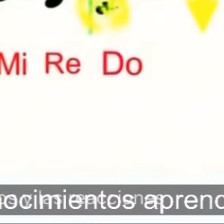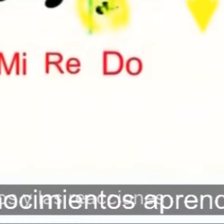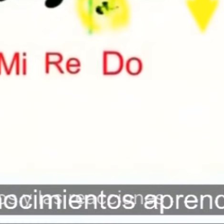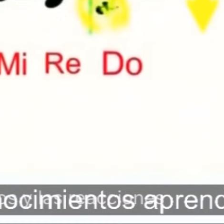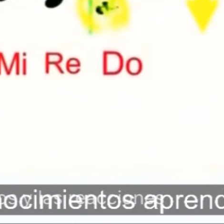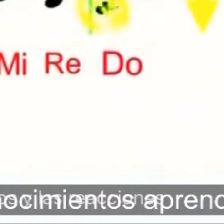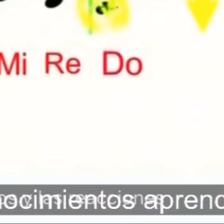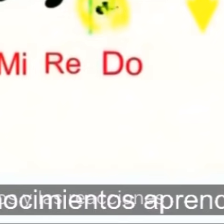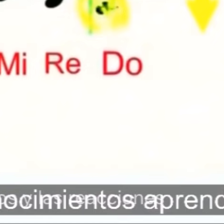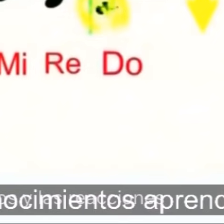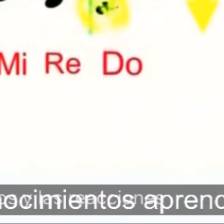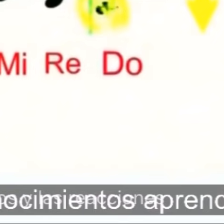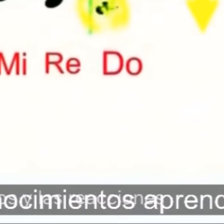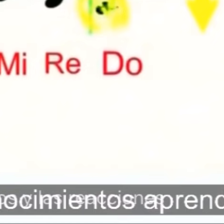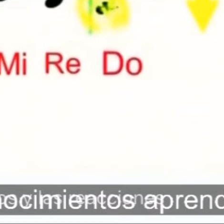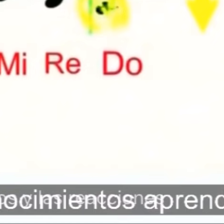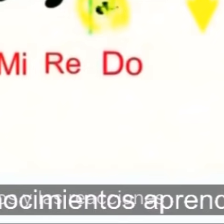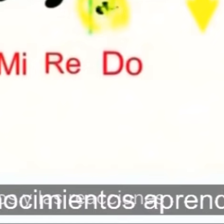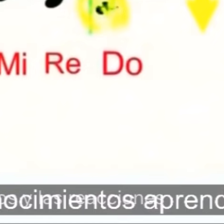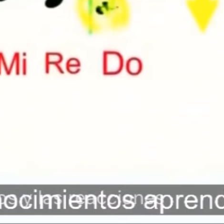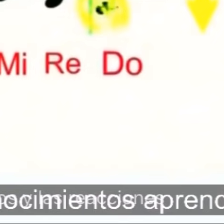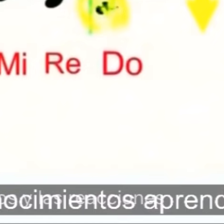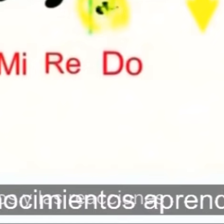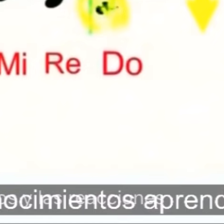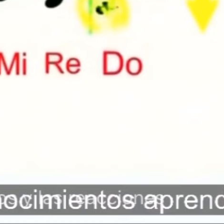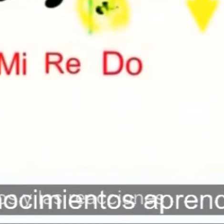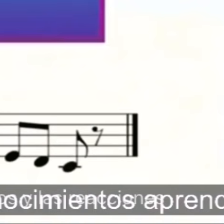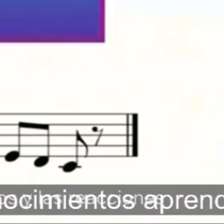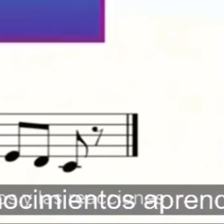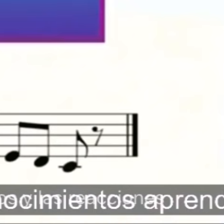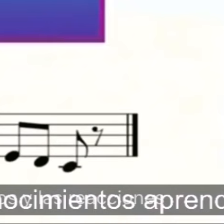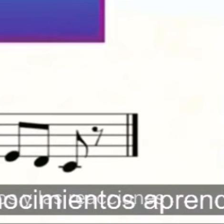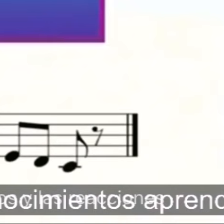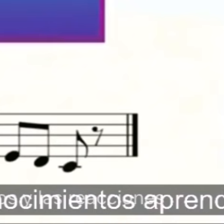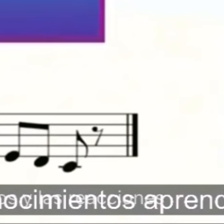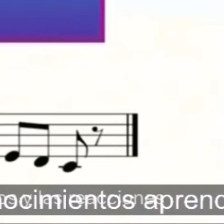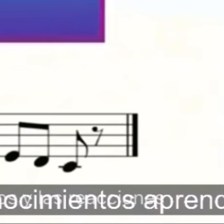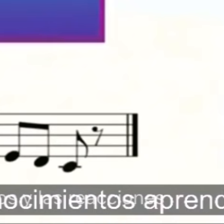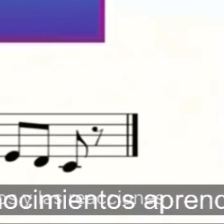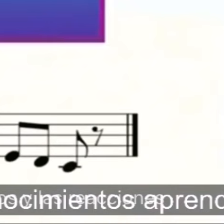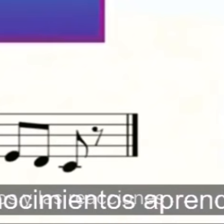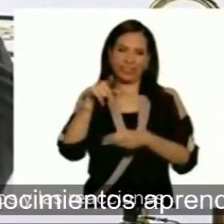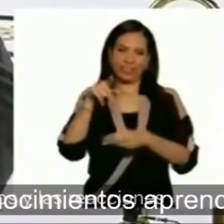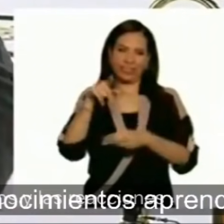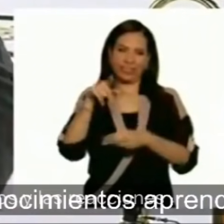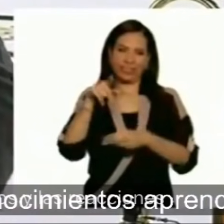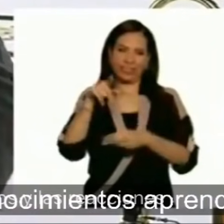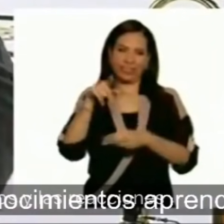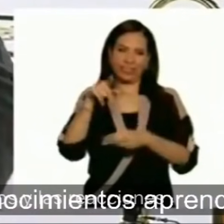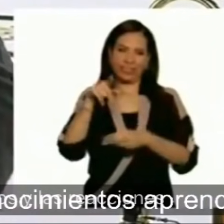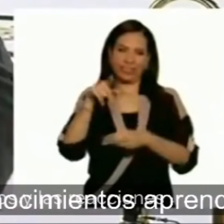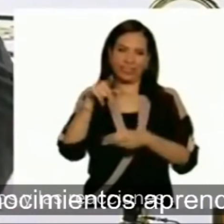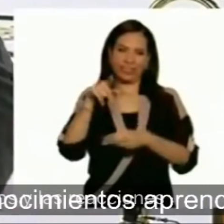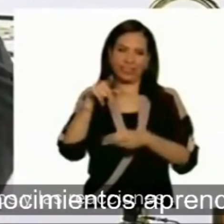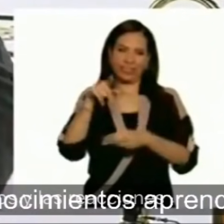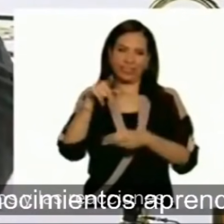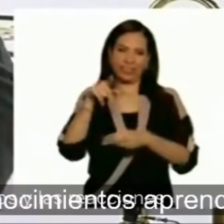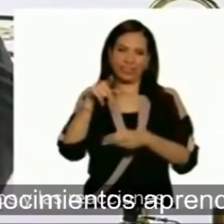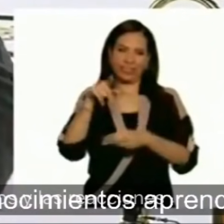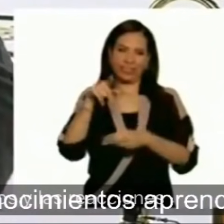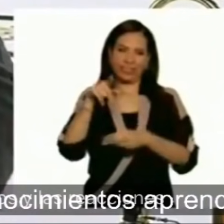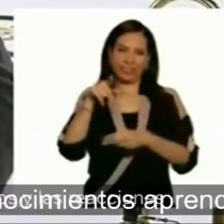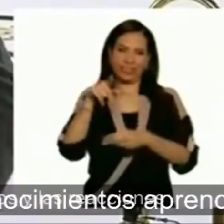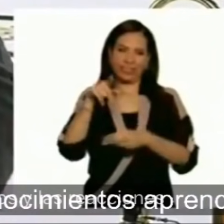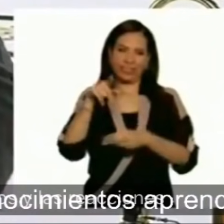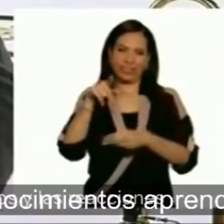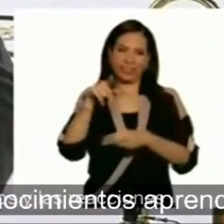redonda, luego la y sol de blanca y luego fa, mi, re, do de negra. Ahora hagamos lo mismo con corcheas. Ahora vamos con Fernando Islas. Tenemos